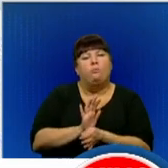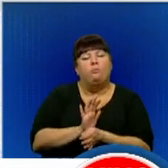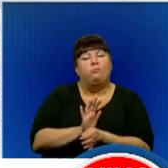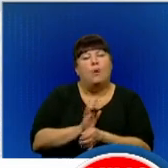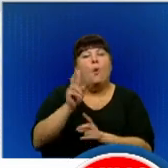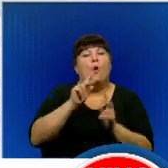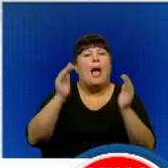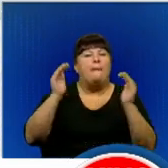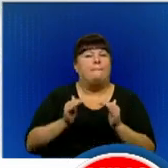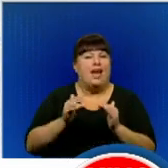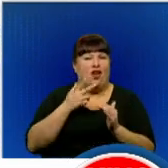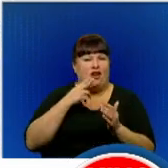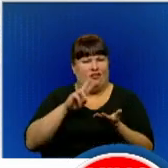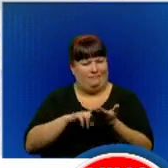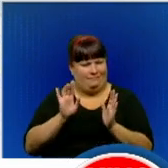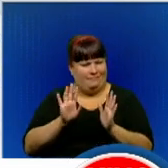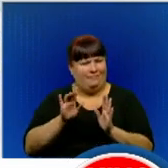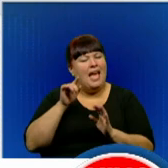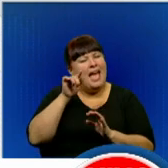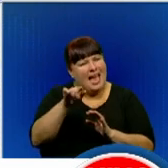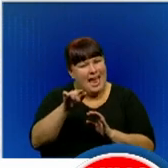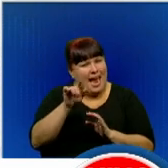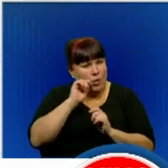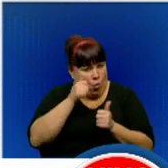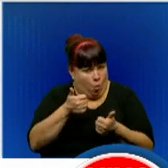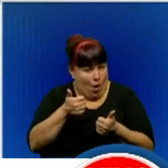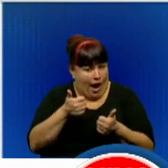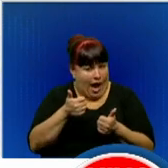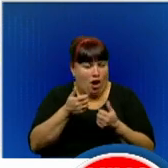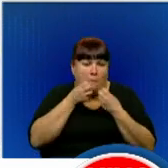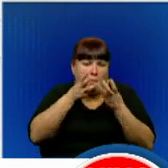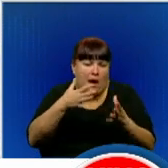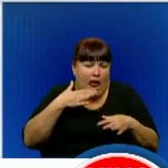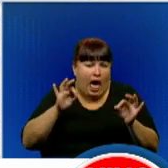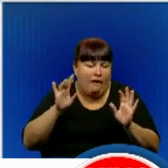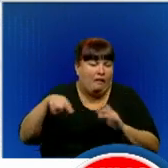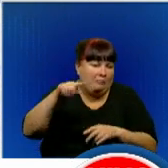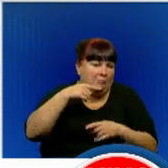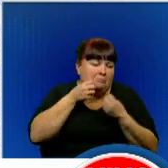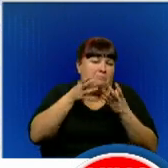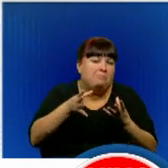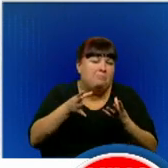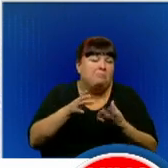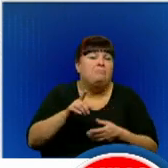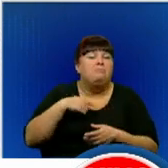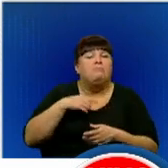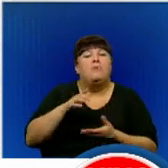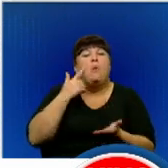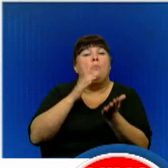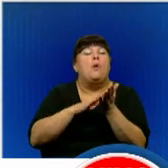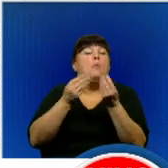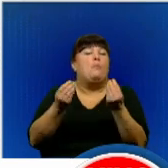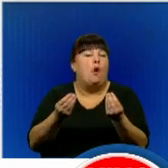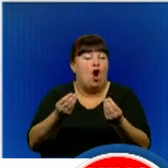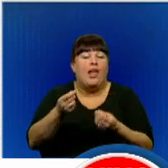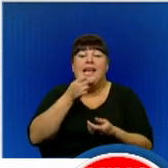que disminuye la carga impositiva eso tiene algo de bueno decir ante confesión de de parte relevo de prueba porque